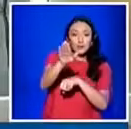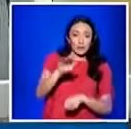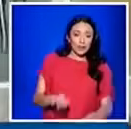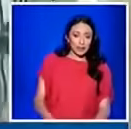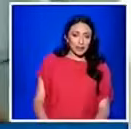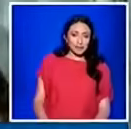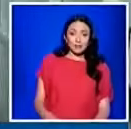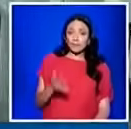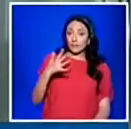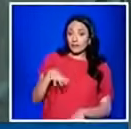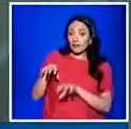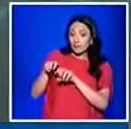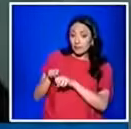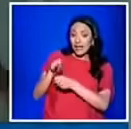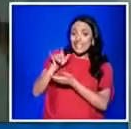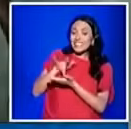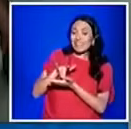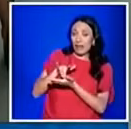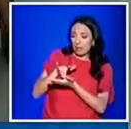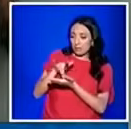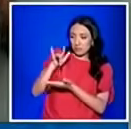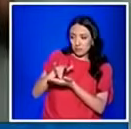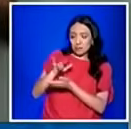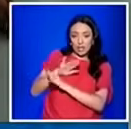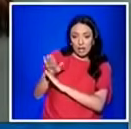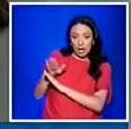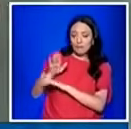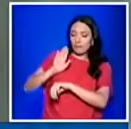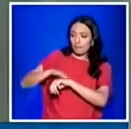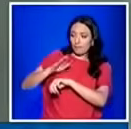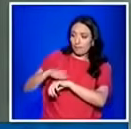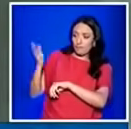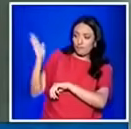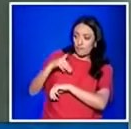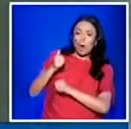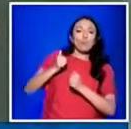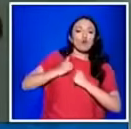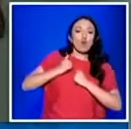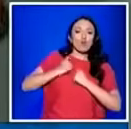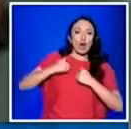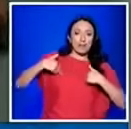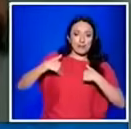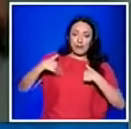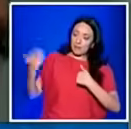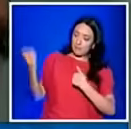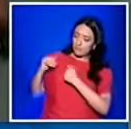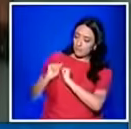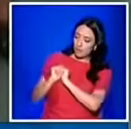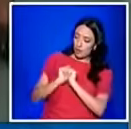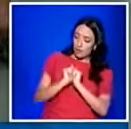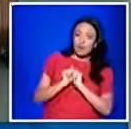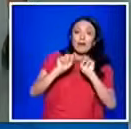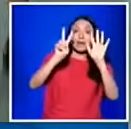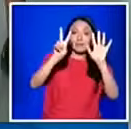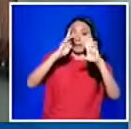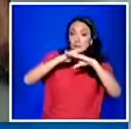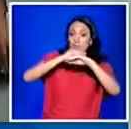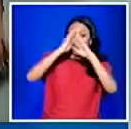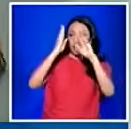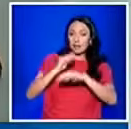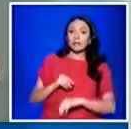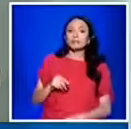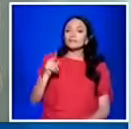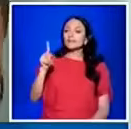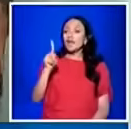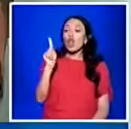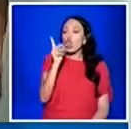hecho la reserva de la cita, se les convoca acá a los tutores de los animales de compañía a las 7 de la mañana, tienen que venir en